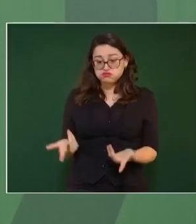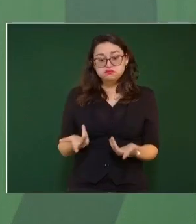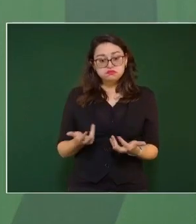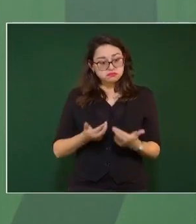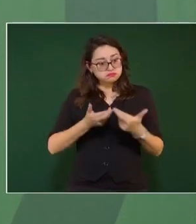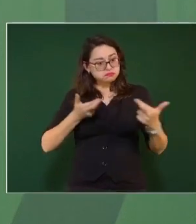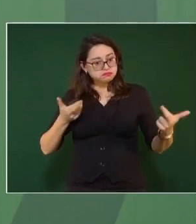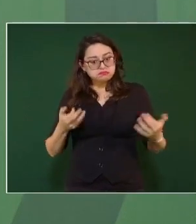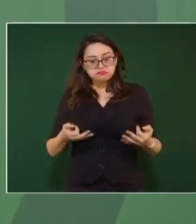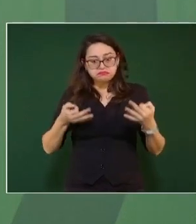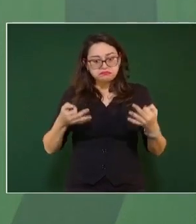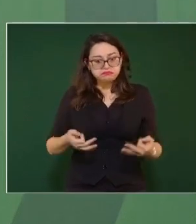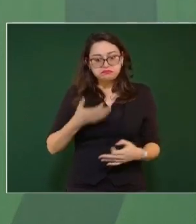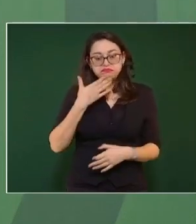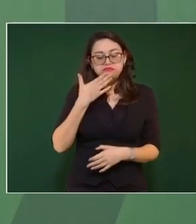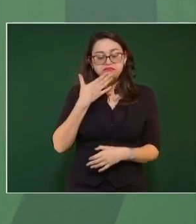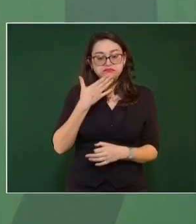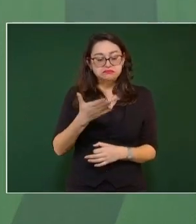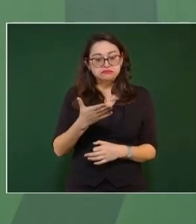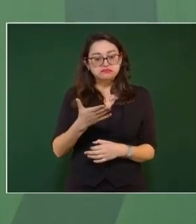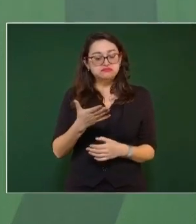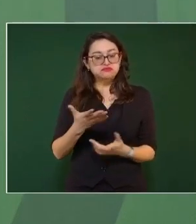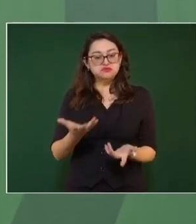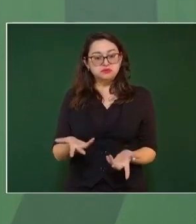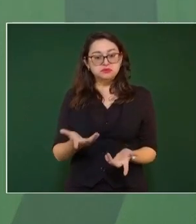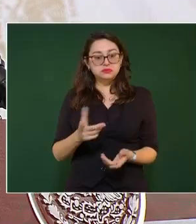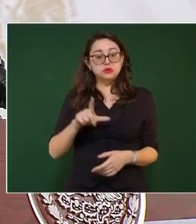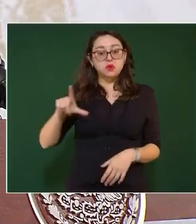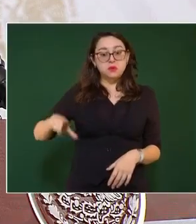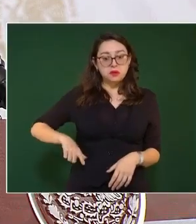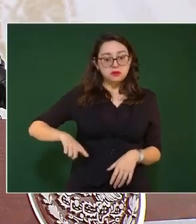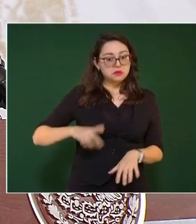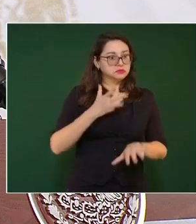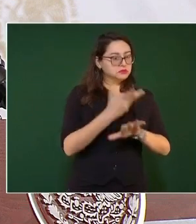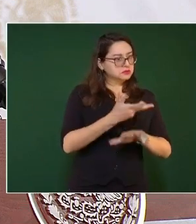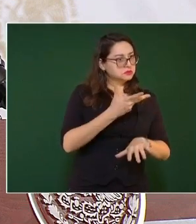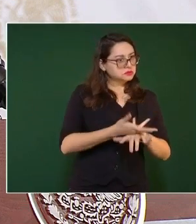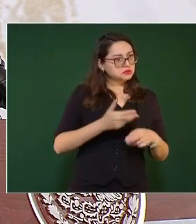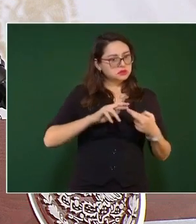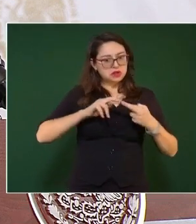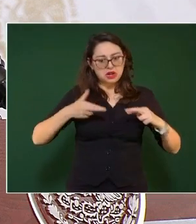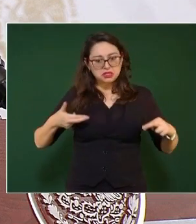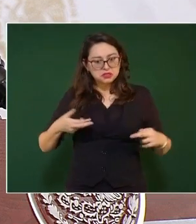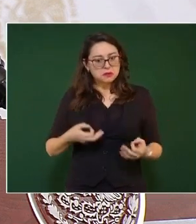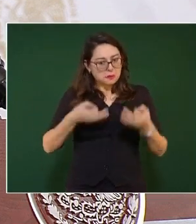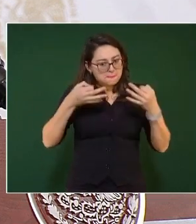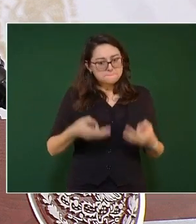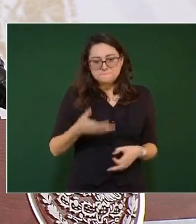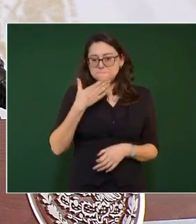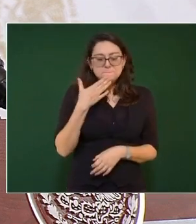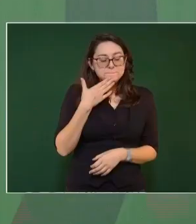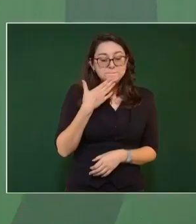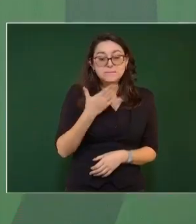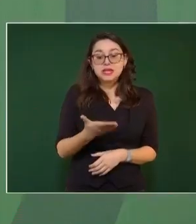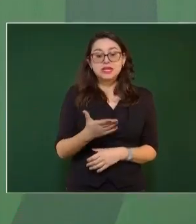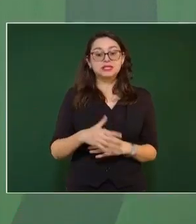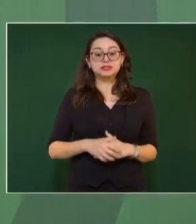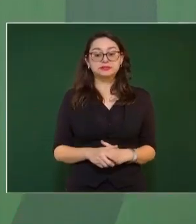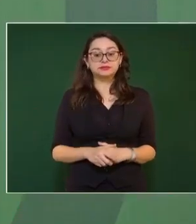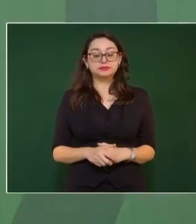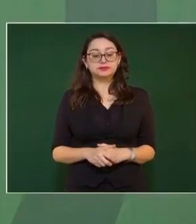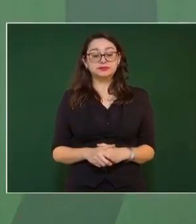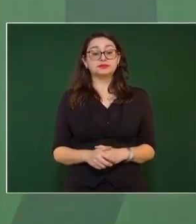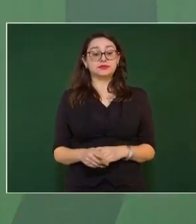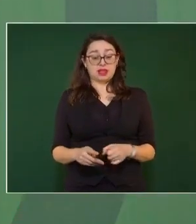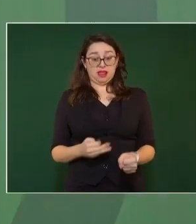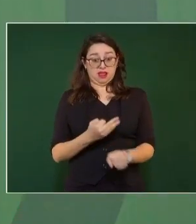Se ha mejorado mucho la relación con el gobierno de Estados Unidos. Somos el principal